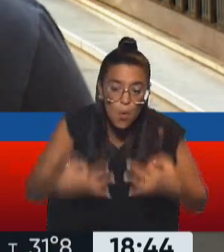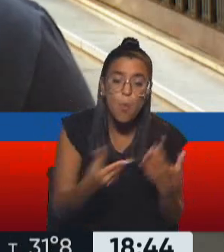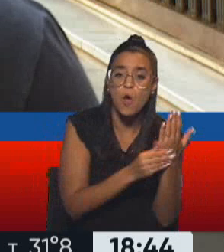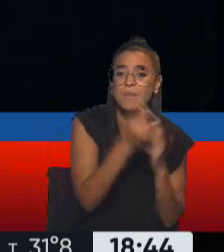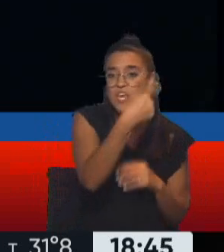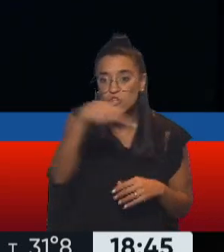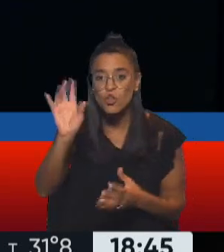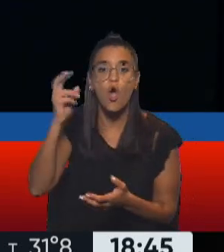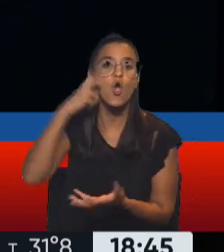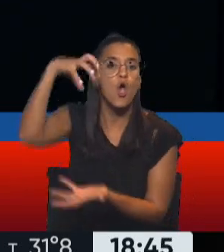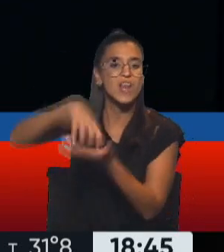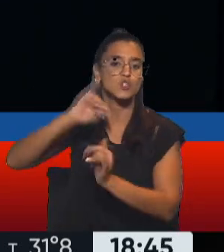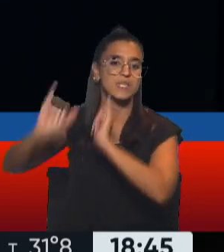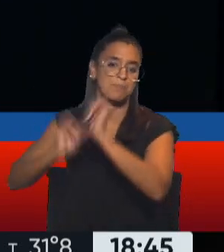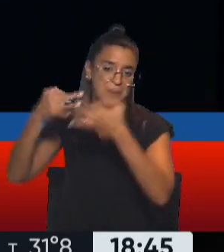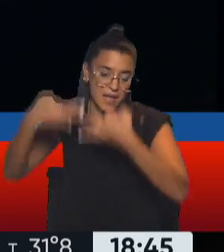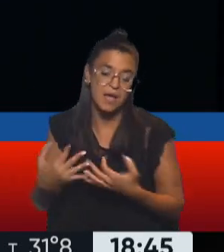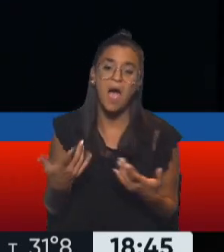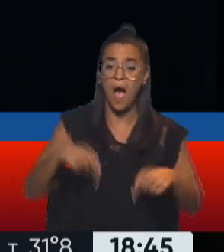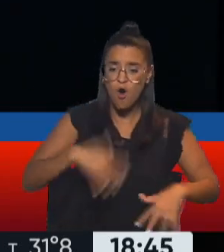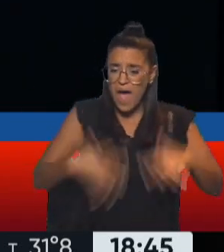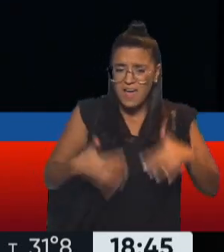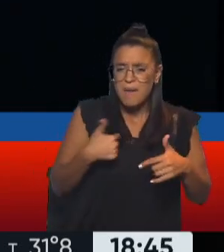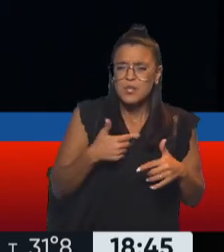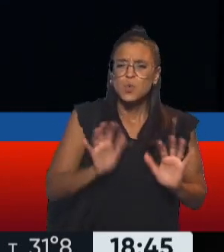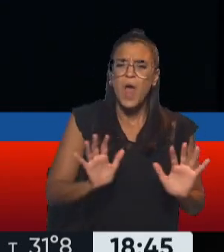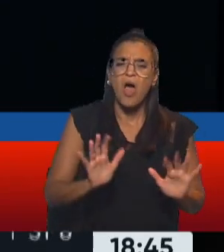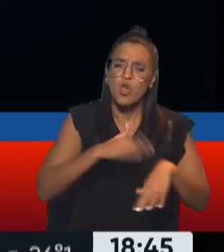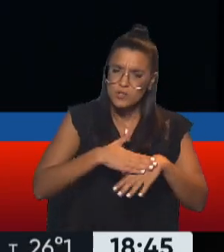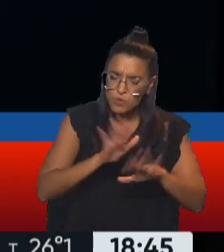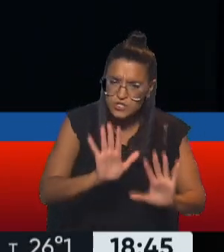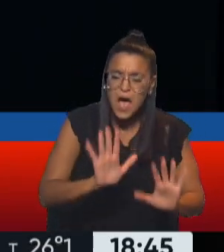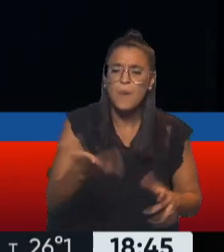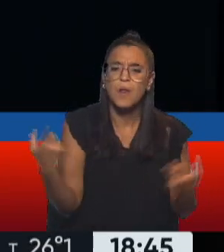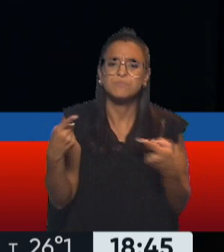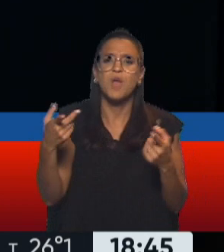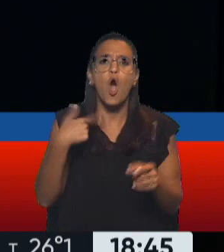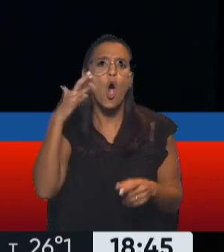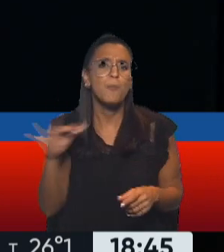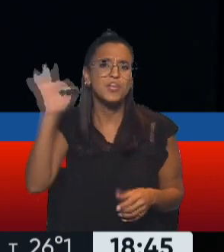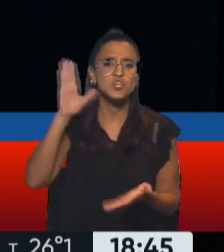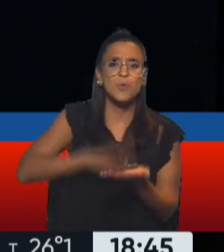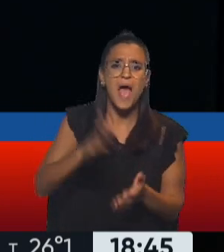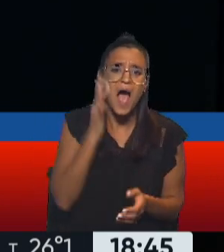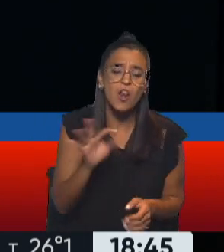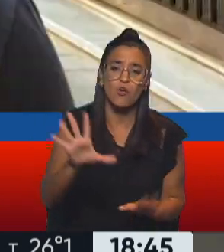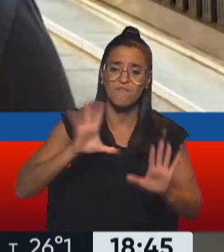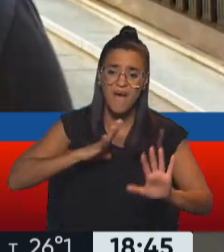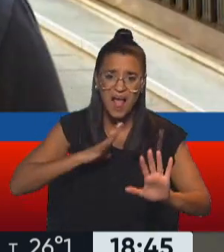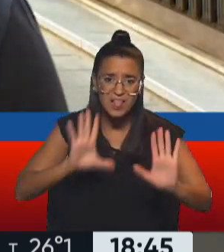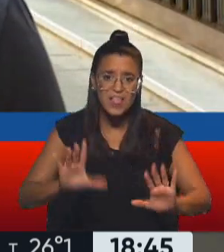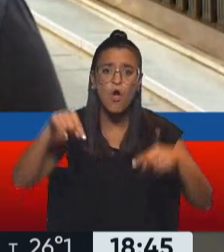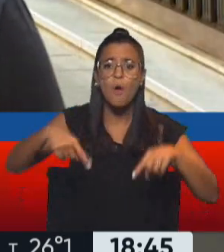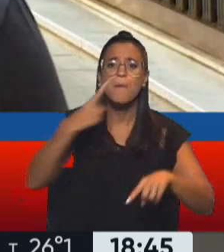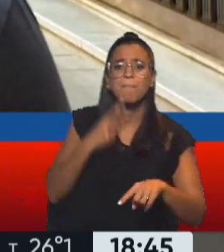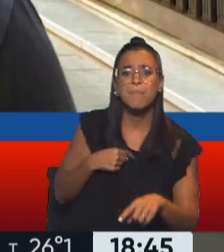vaya al Congreso a explicarlo. Sería apresurado y responsable, además, por parte de la oposición, emitir una opinión sobre algo que todavía no está. Hoy me preguntaba